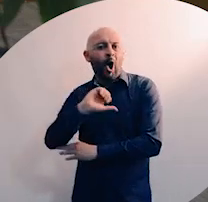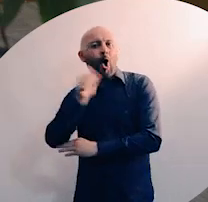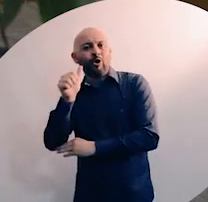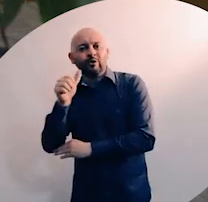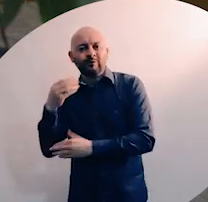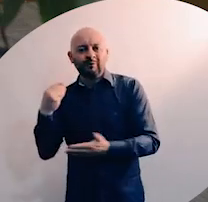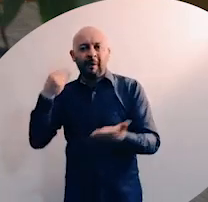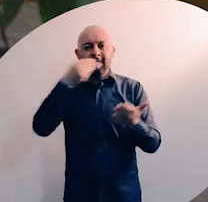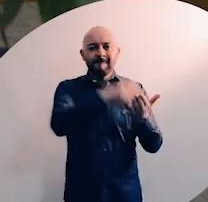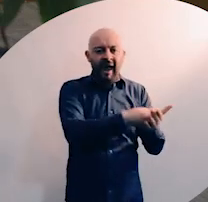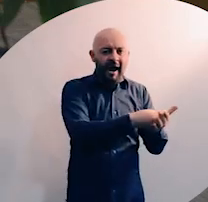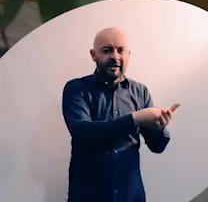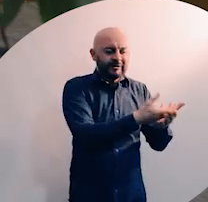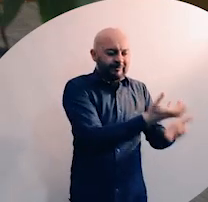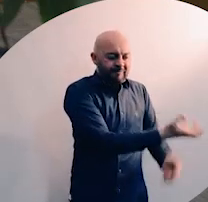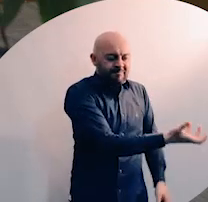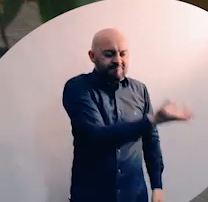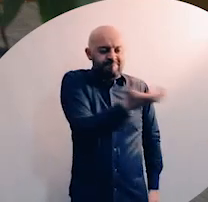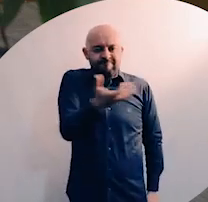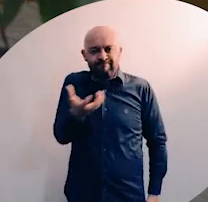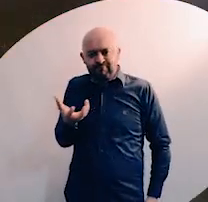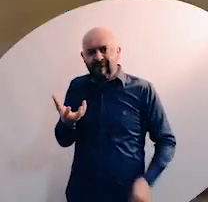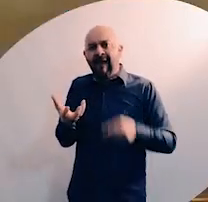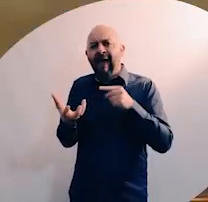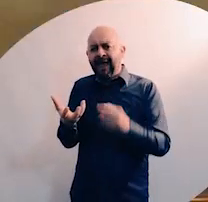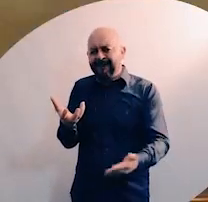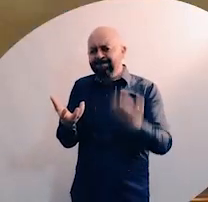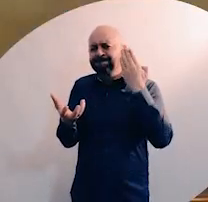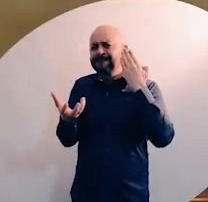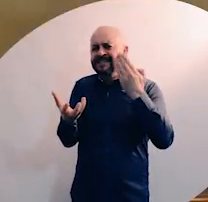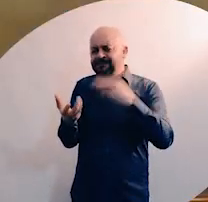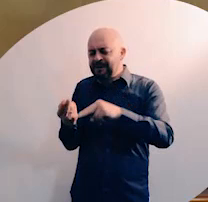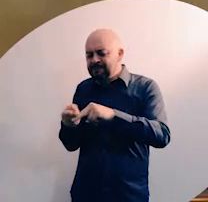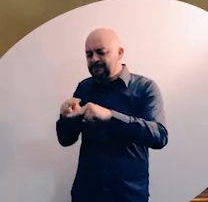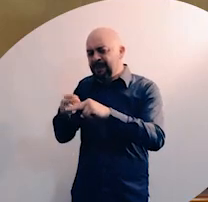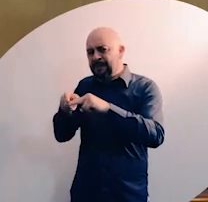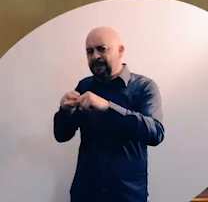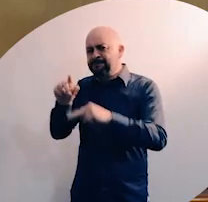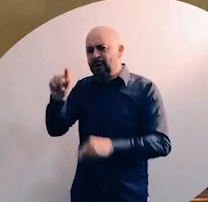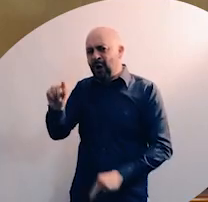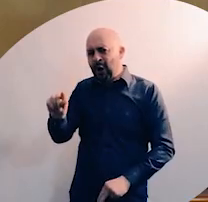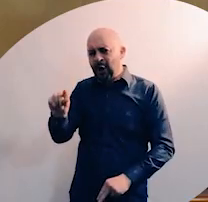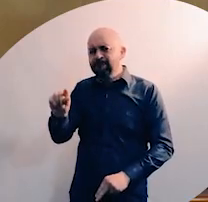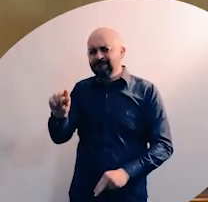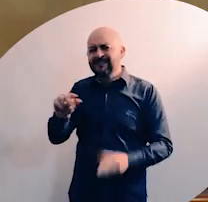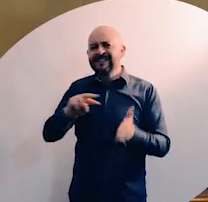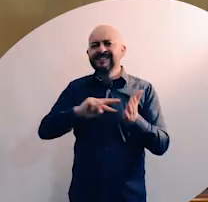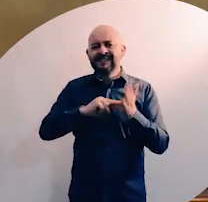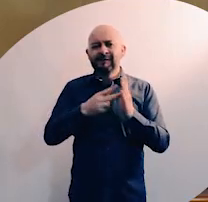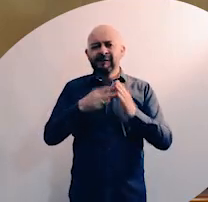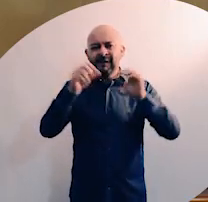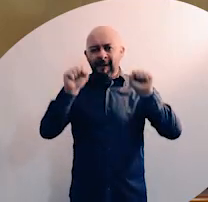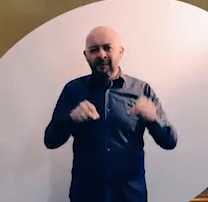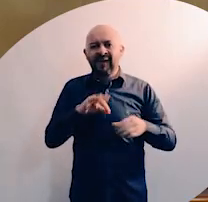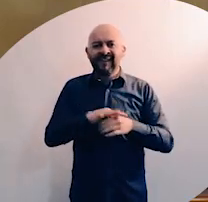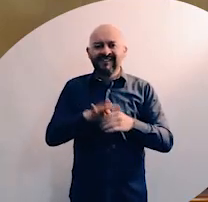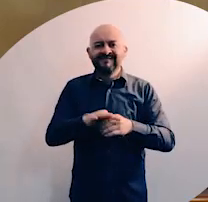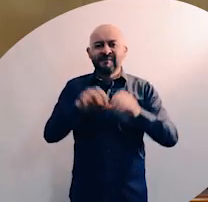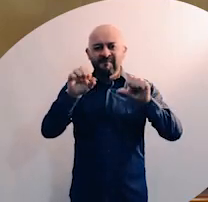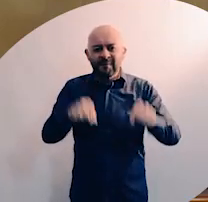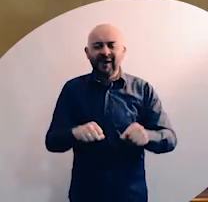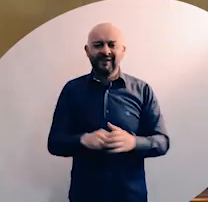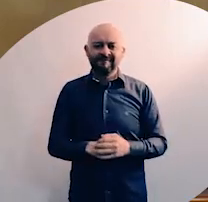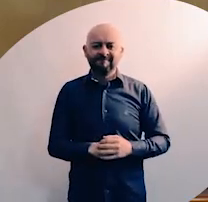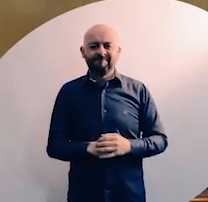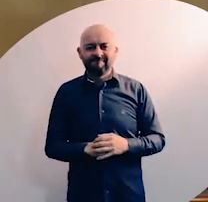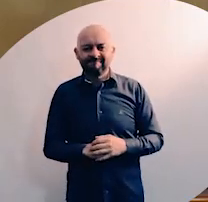a través de las compras de cartera que existen en el mercado y si nosotros logramos tener una menor tasa de interés vamos a